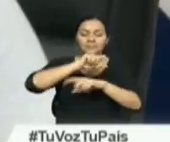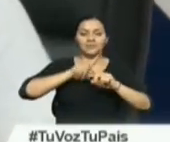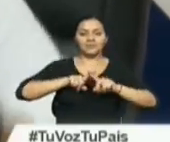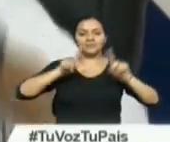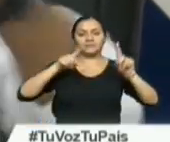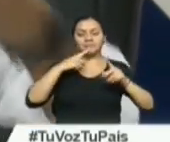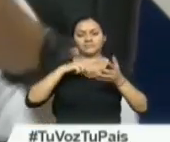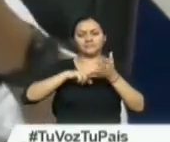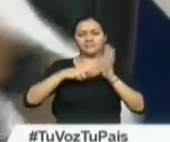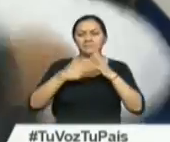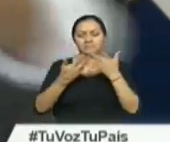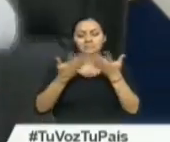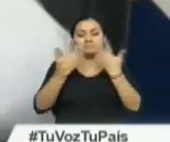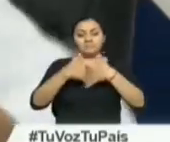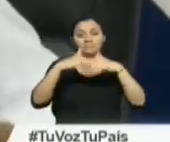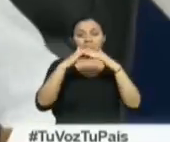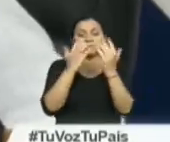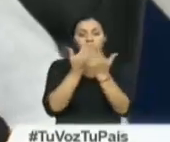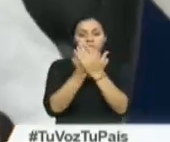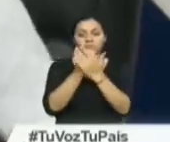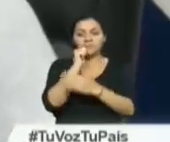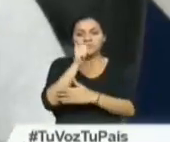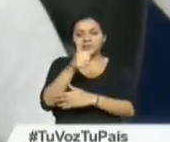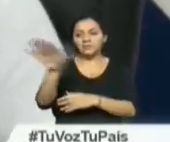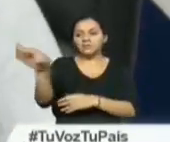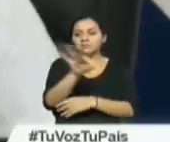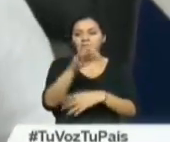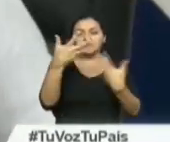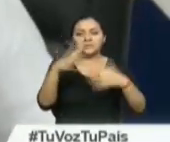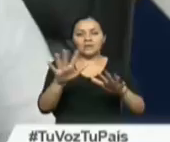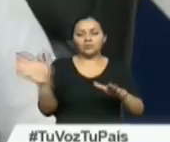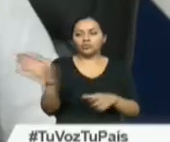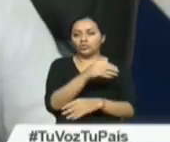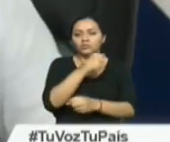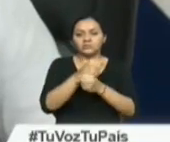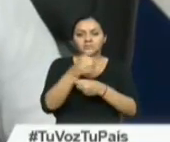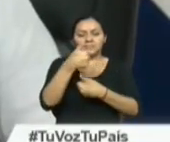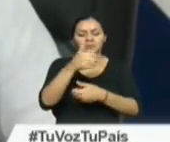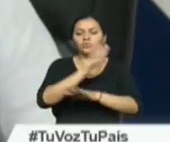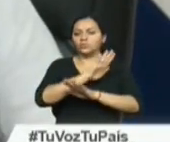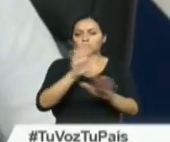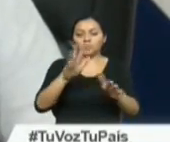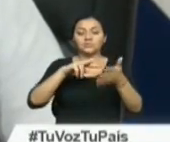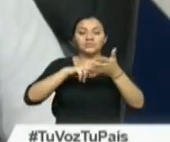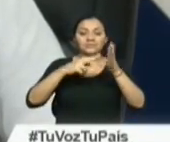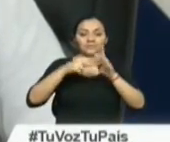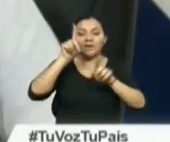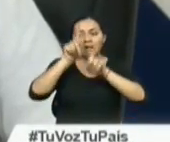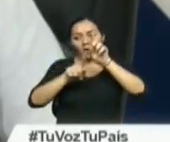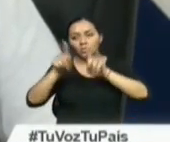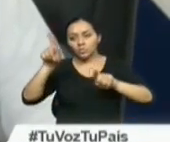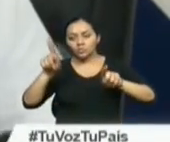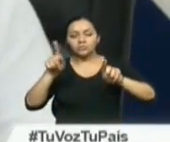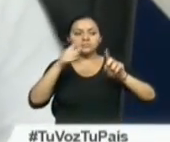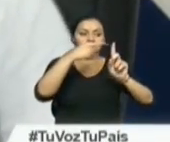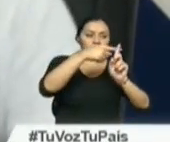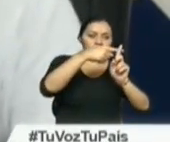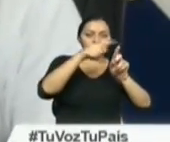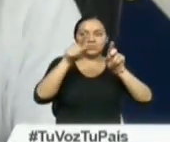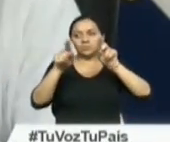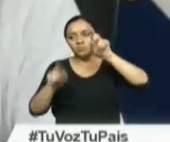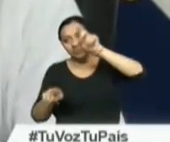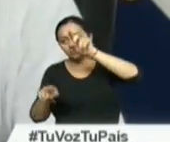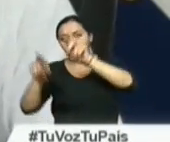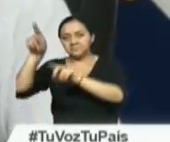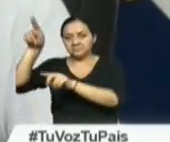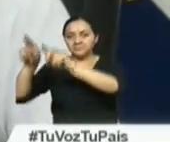tampoco es cierto. No es que se reactiva la economía y al día siguiente contrato a todo el mundo. Entonces, esto reacciona con cierto rezago, pero es claro signo